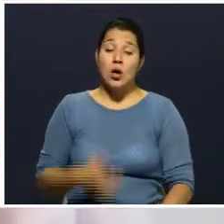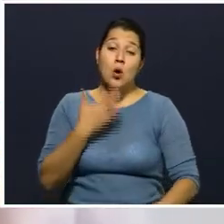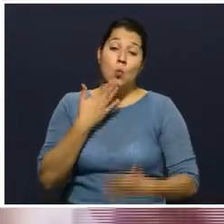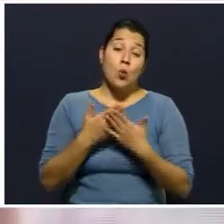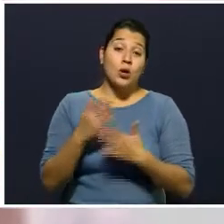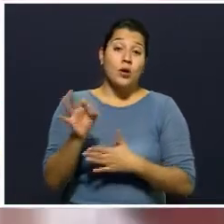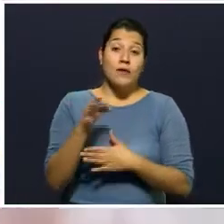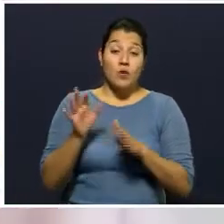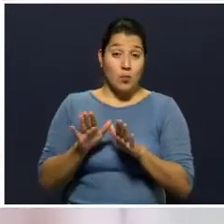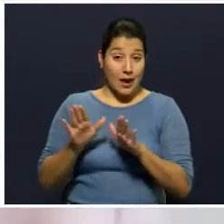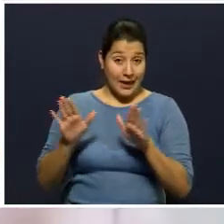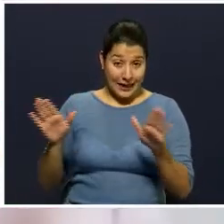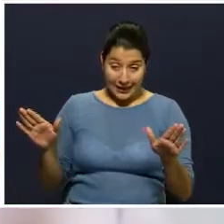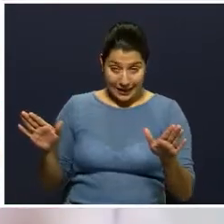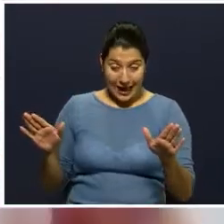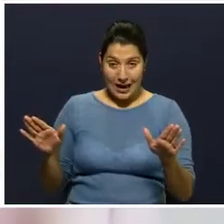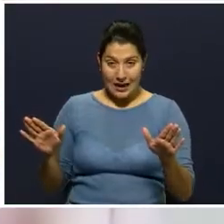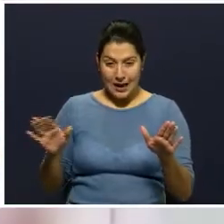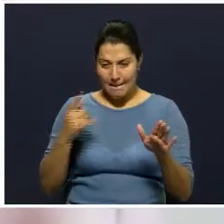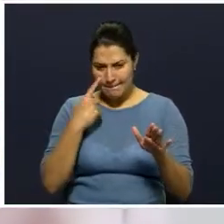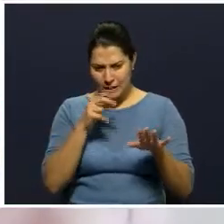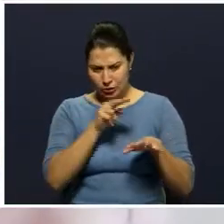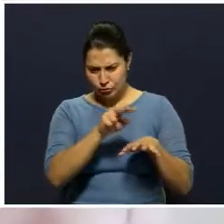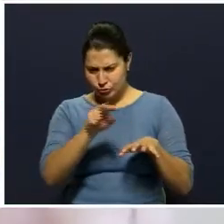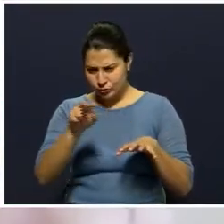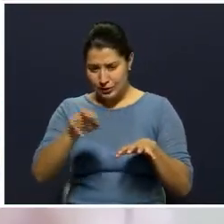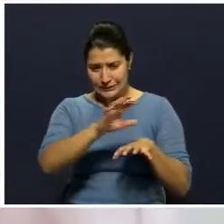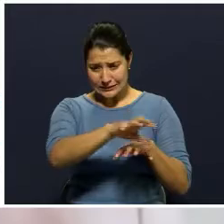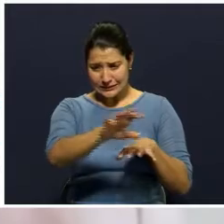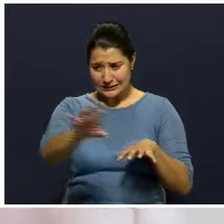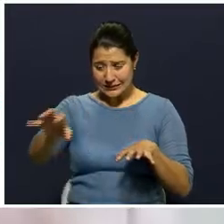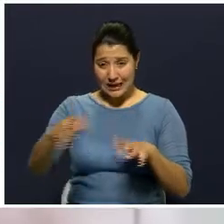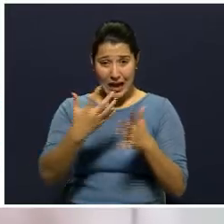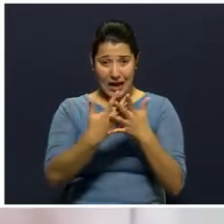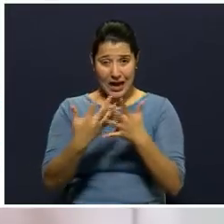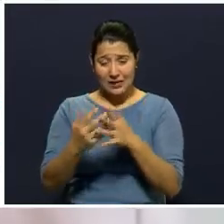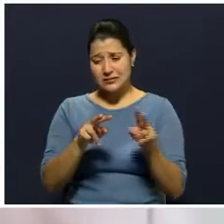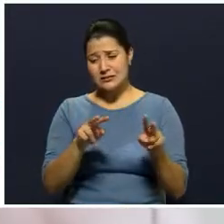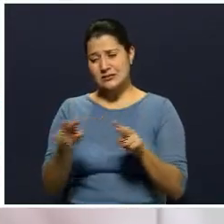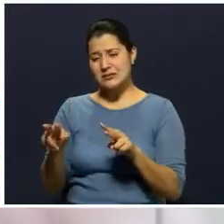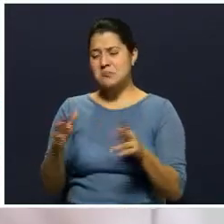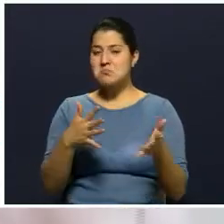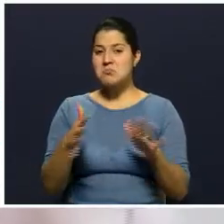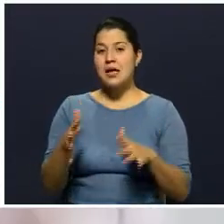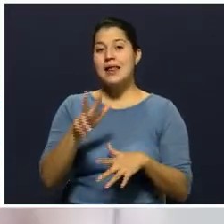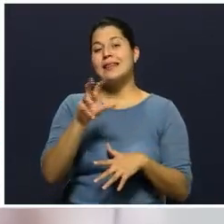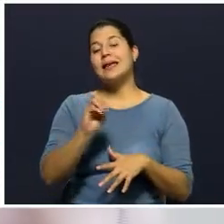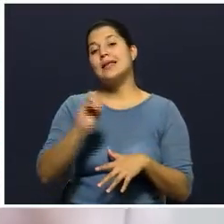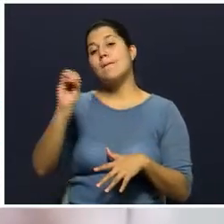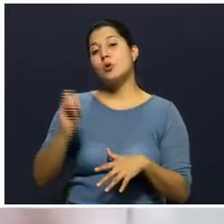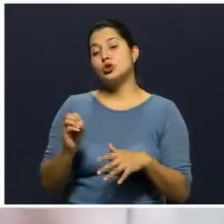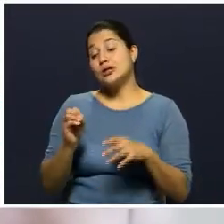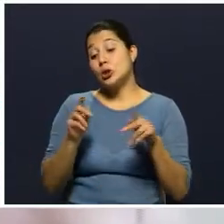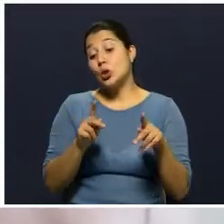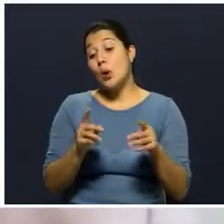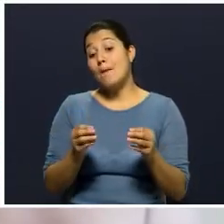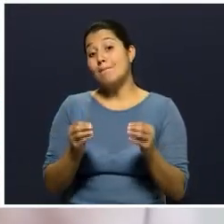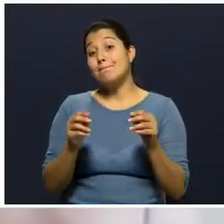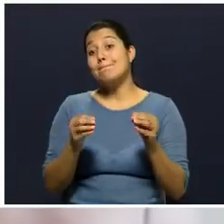el sistema, viendo todos los centros en una sola foto, tendríamos un 30% en este momento